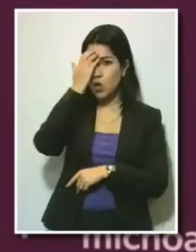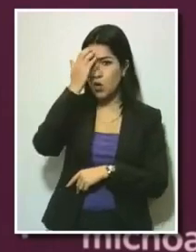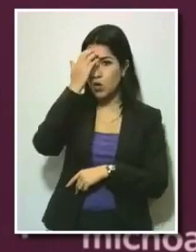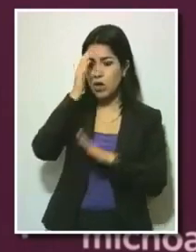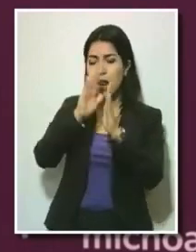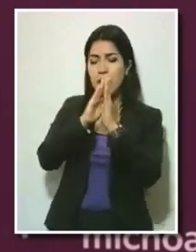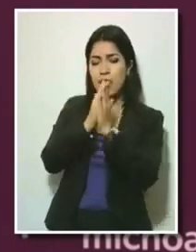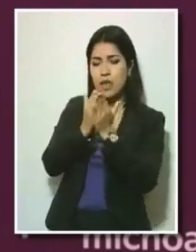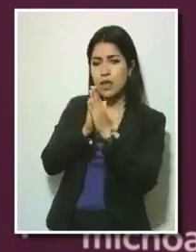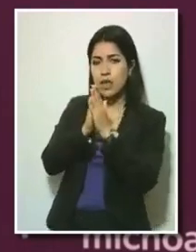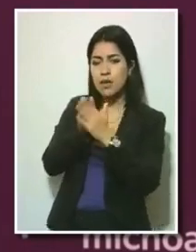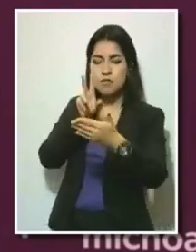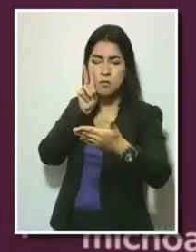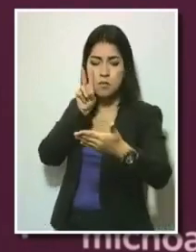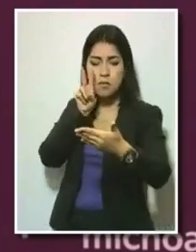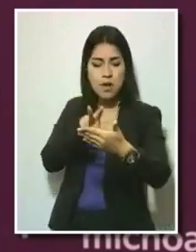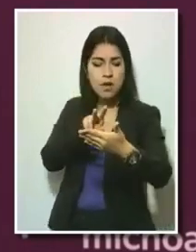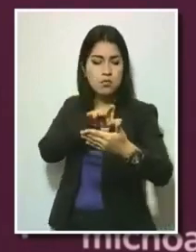a los libros y